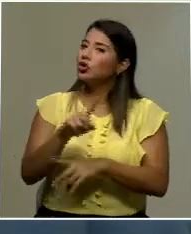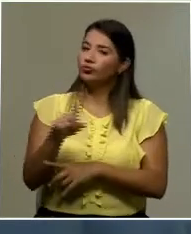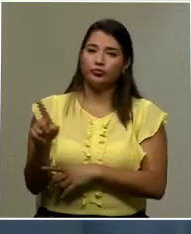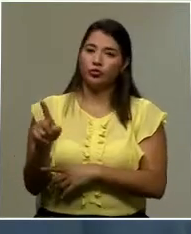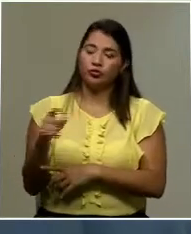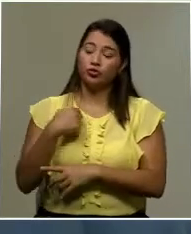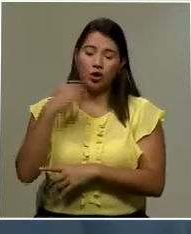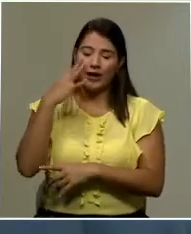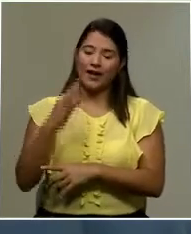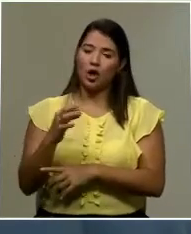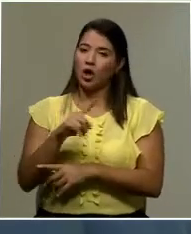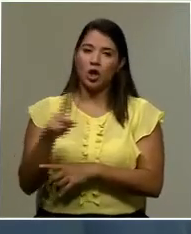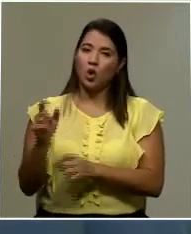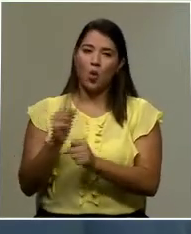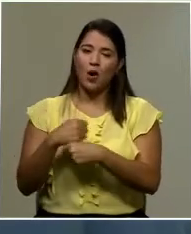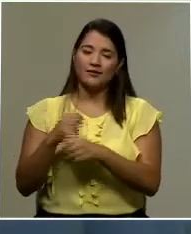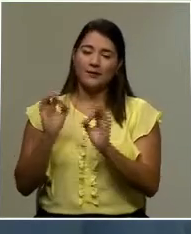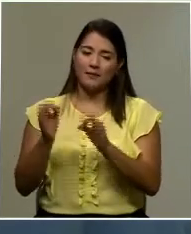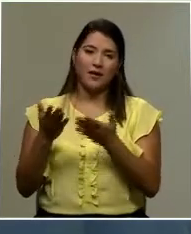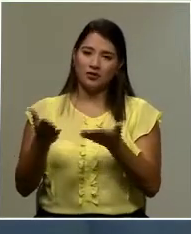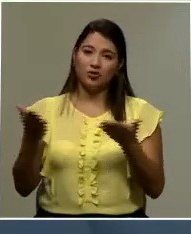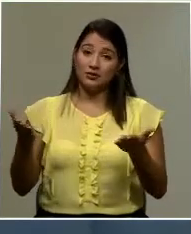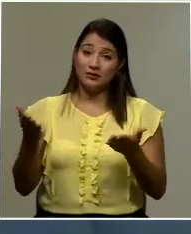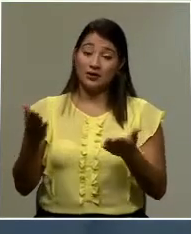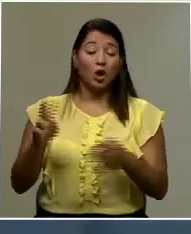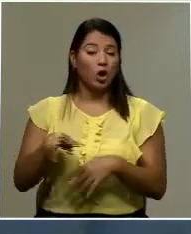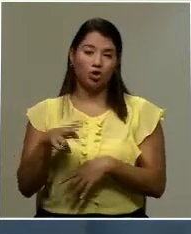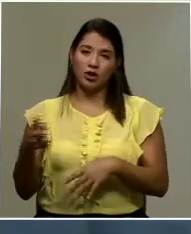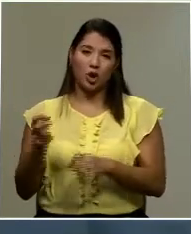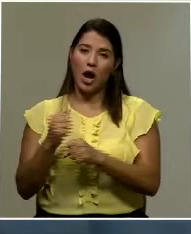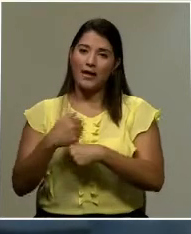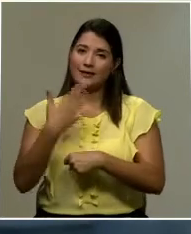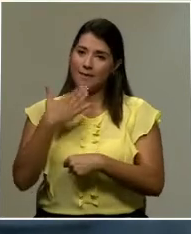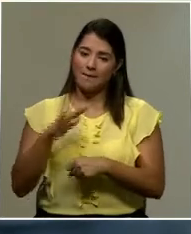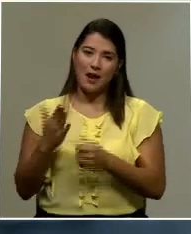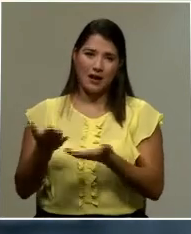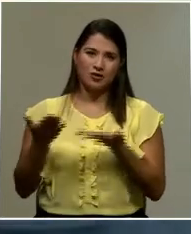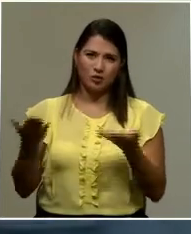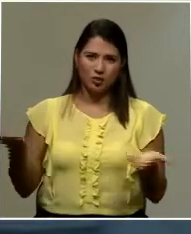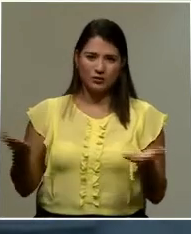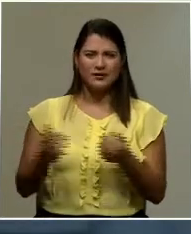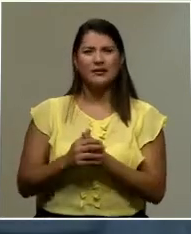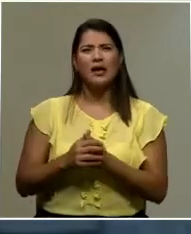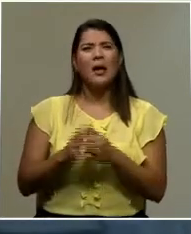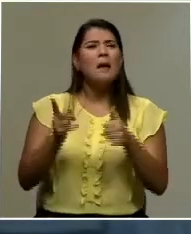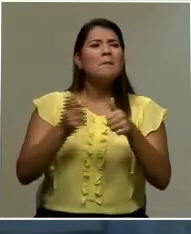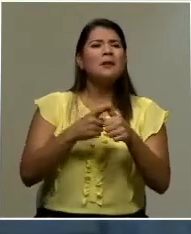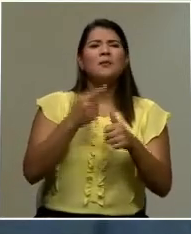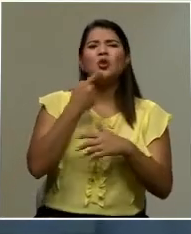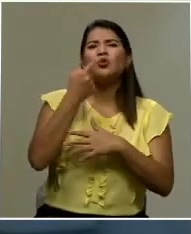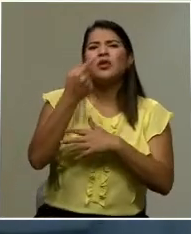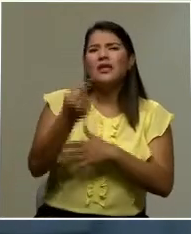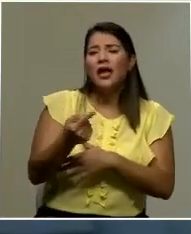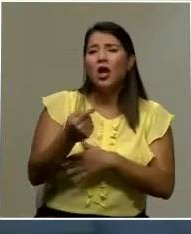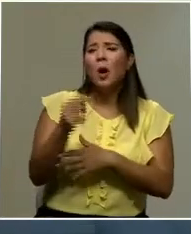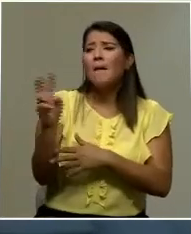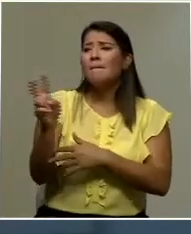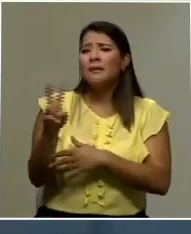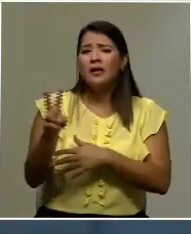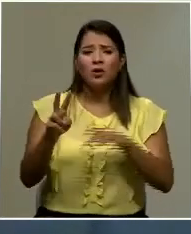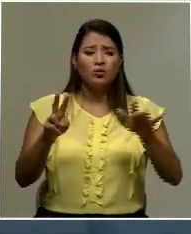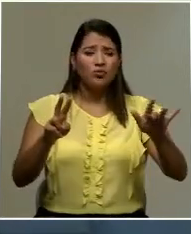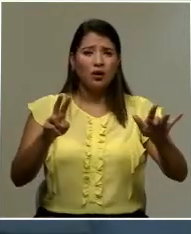haciendo las cosas muy mal, ¿no? ¿Por qué? Porque sabemos, ahora, al principio nos dijeron que iba por superficies y nos pusimos todos